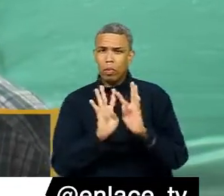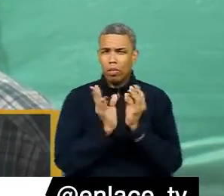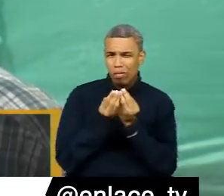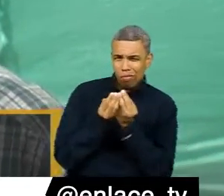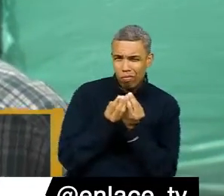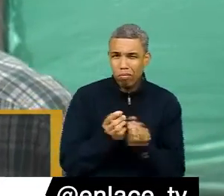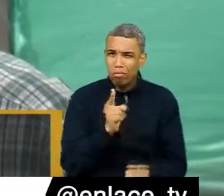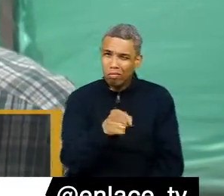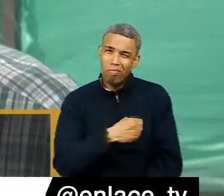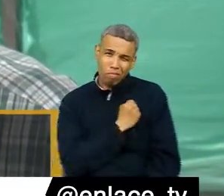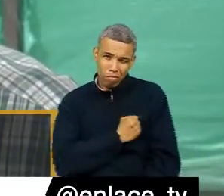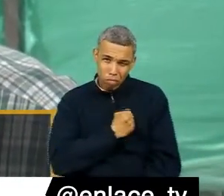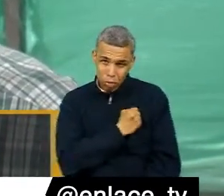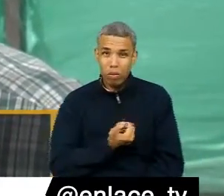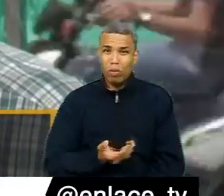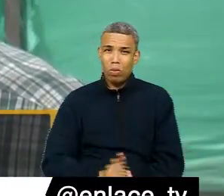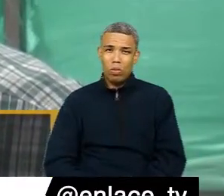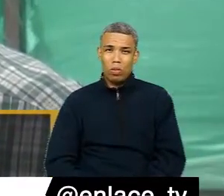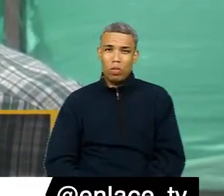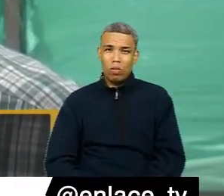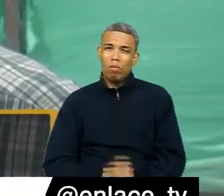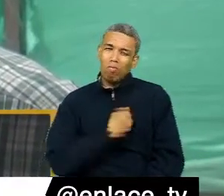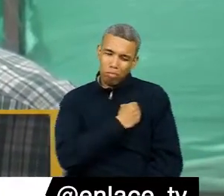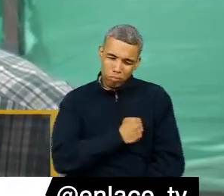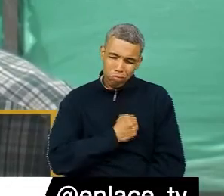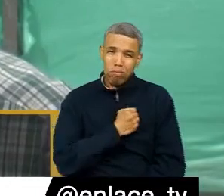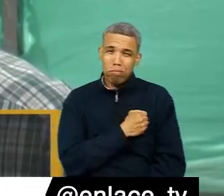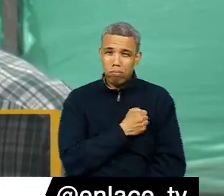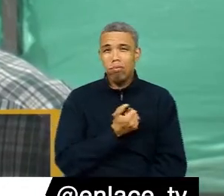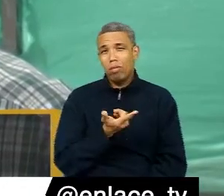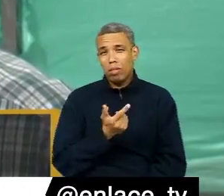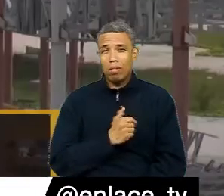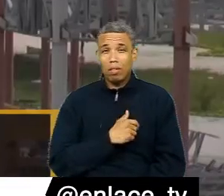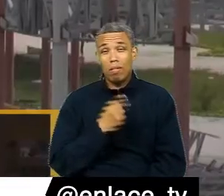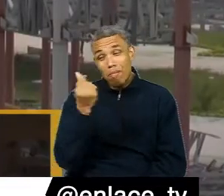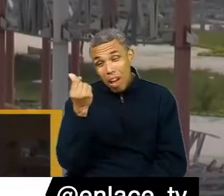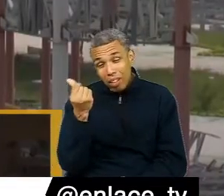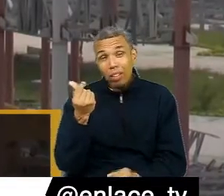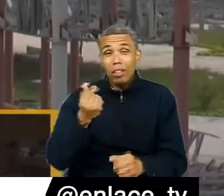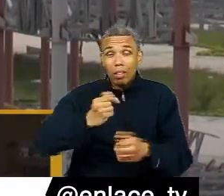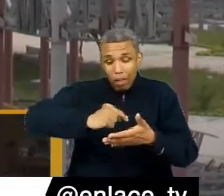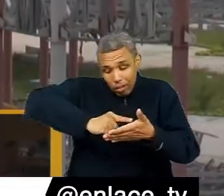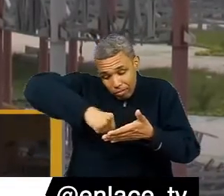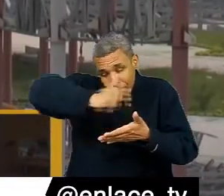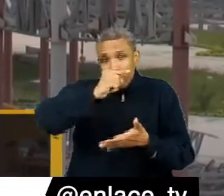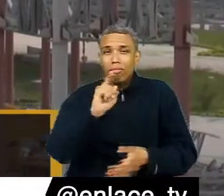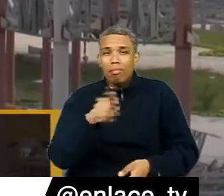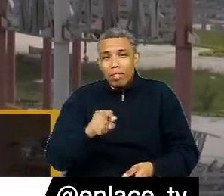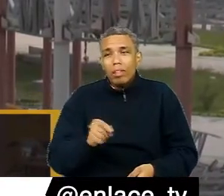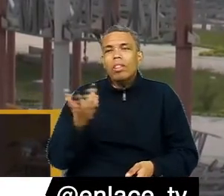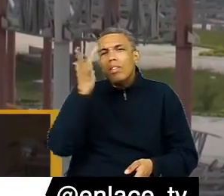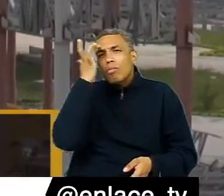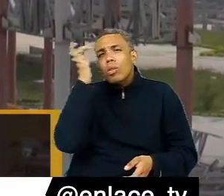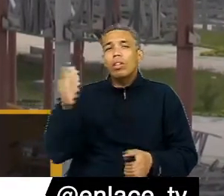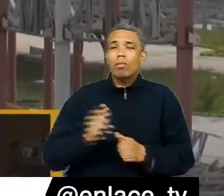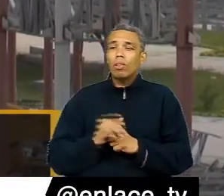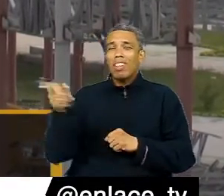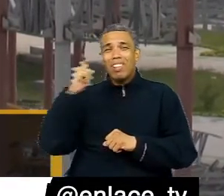un recurso que ni del alcalde es prioritario, en el sentido de que a él no fue que se inició la obra,